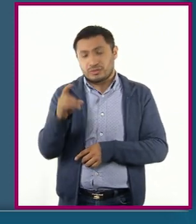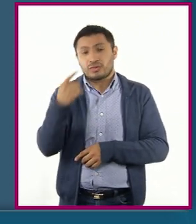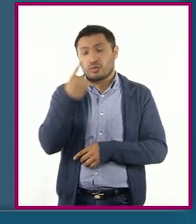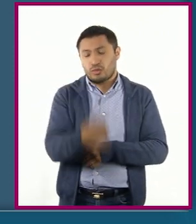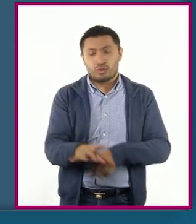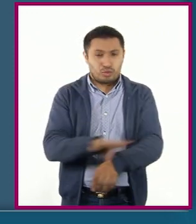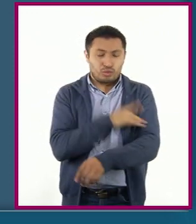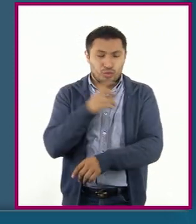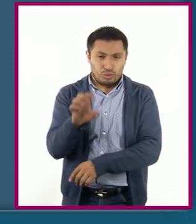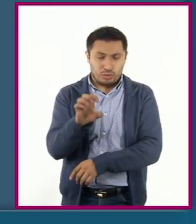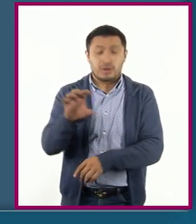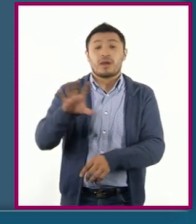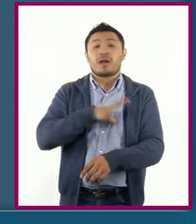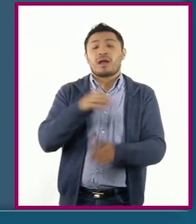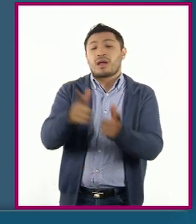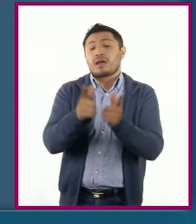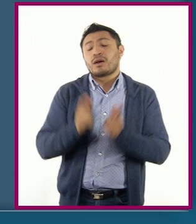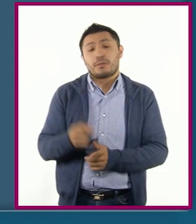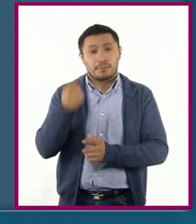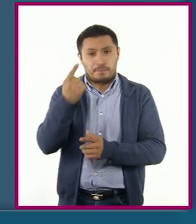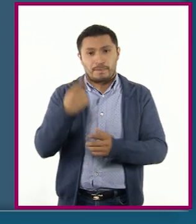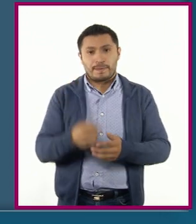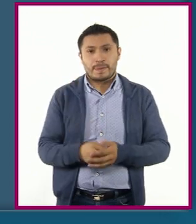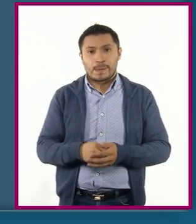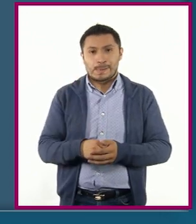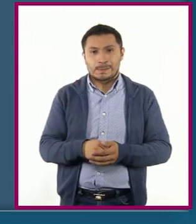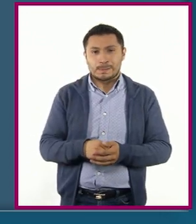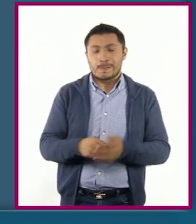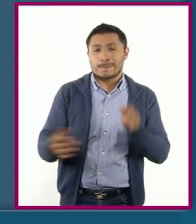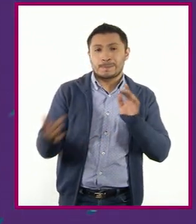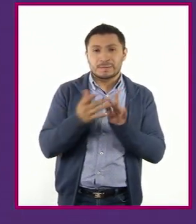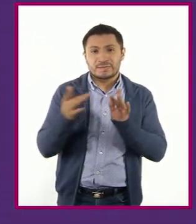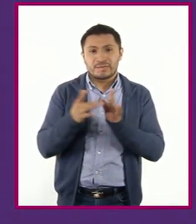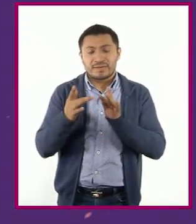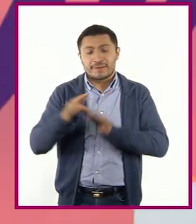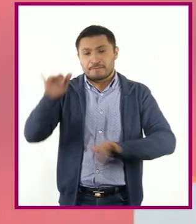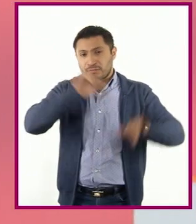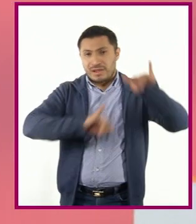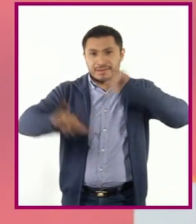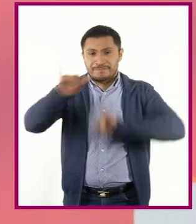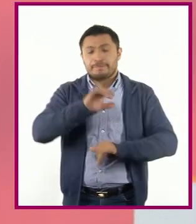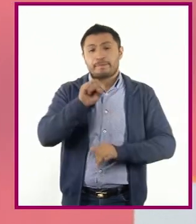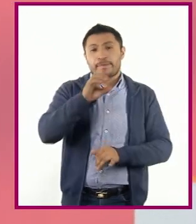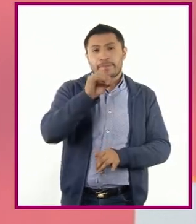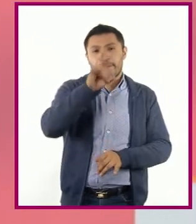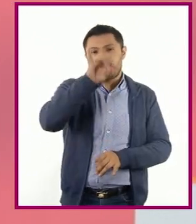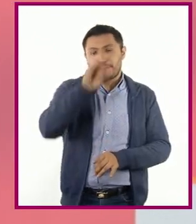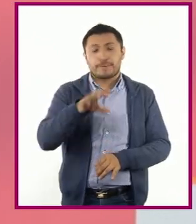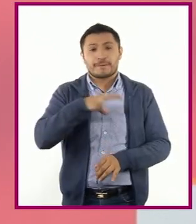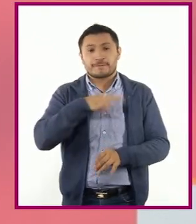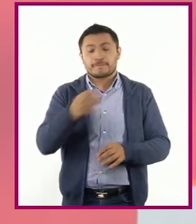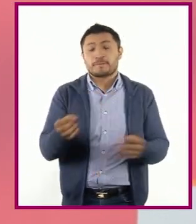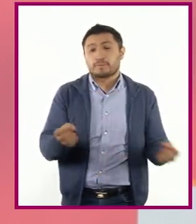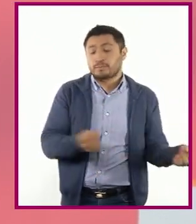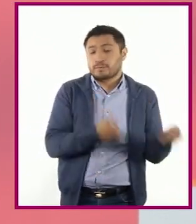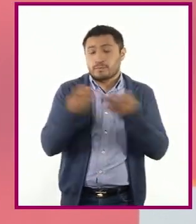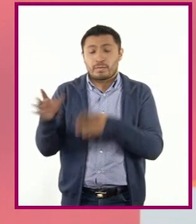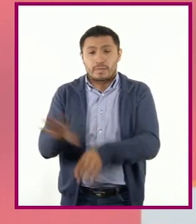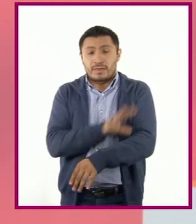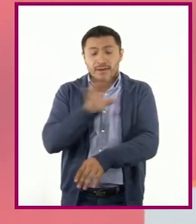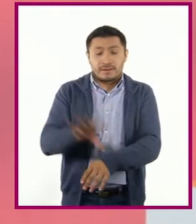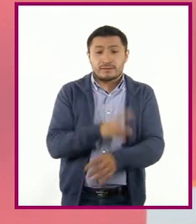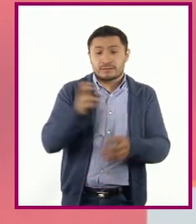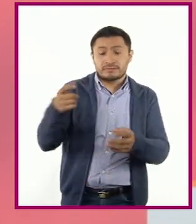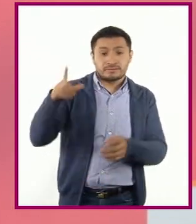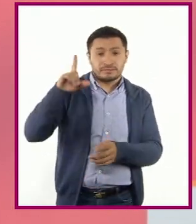por pertenecer al grupo 1. Al interaccionar químicamente el sodio, cede su electrón y el cloro